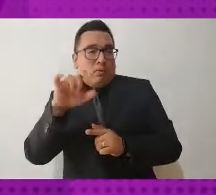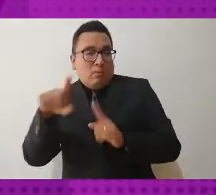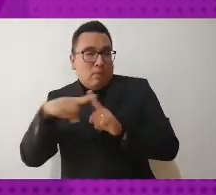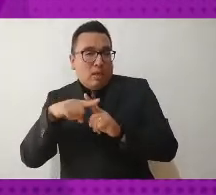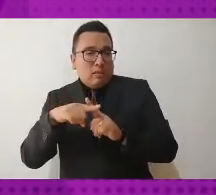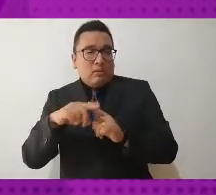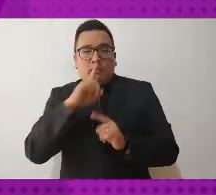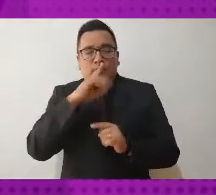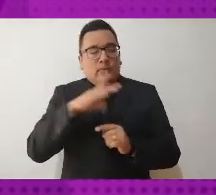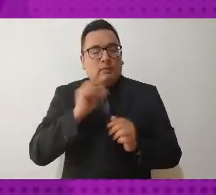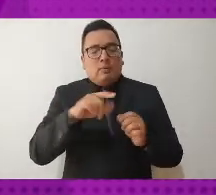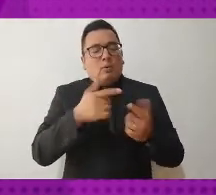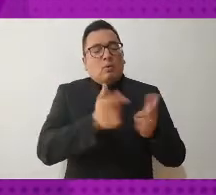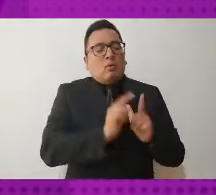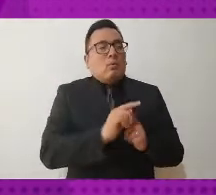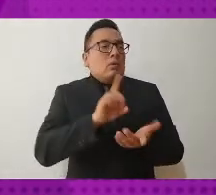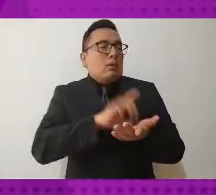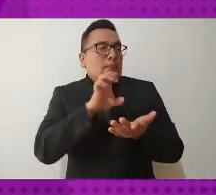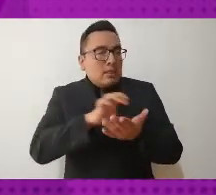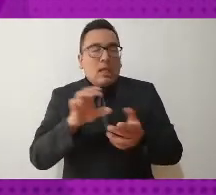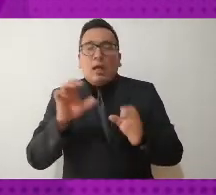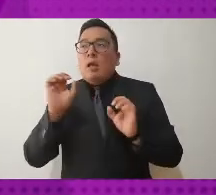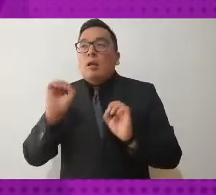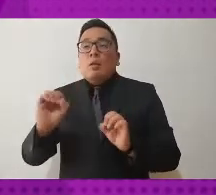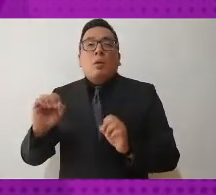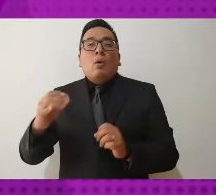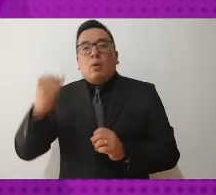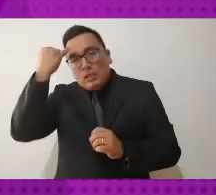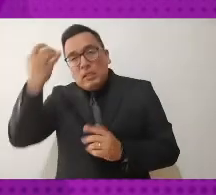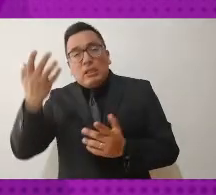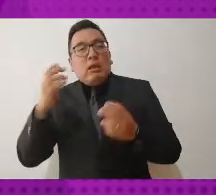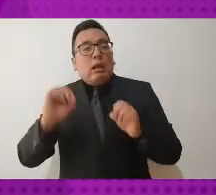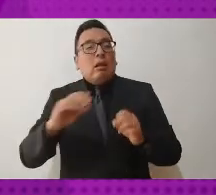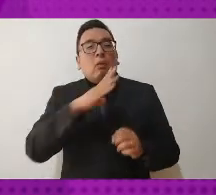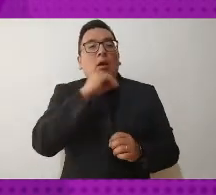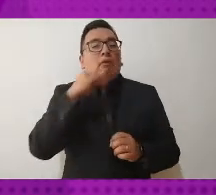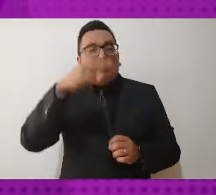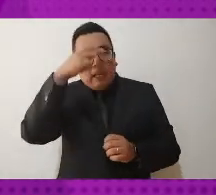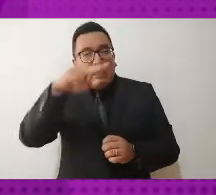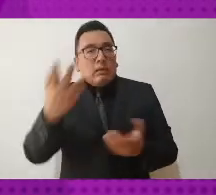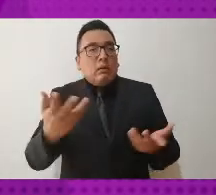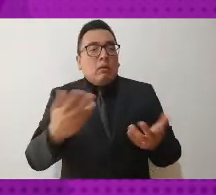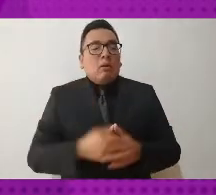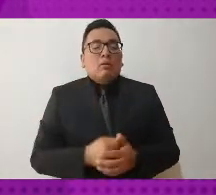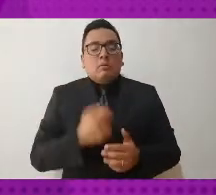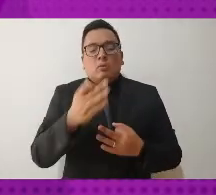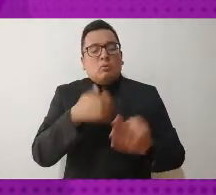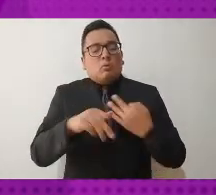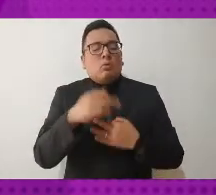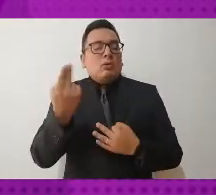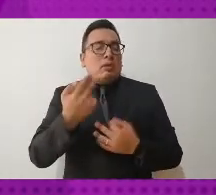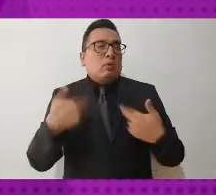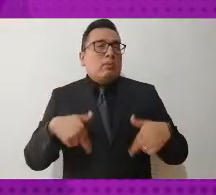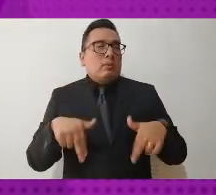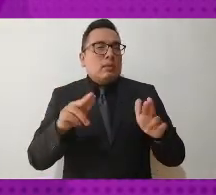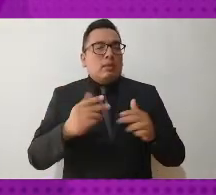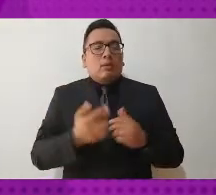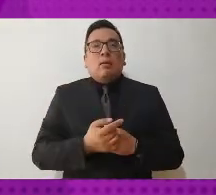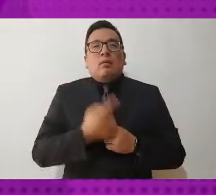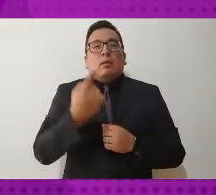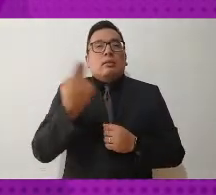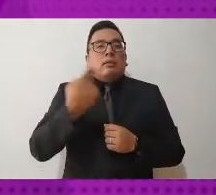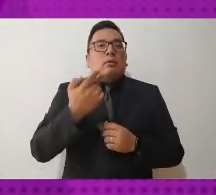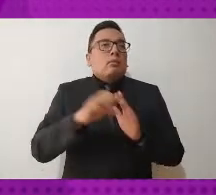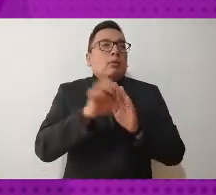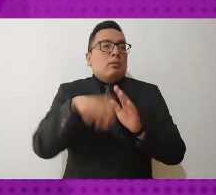de las comunidades indígenas de las afro mexicanas etcétera Pues todos necesitan estar representados sobre todo en espacios donde se